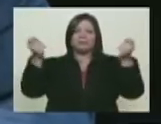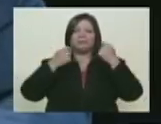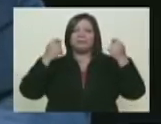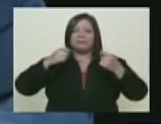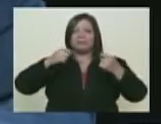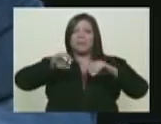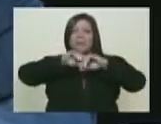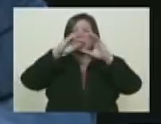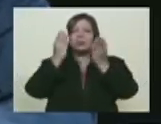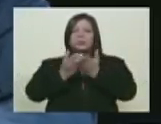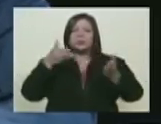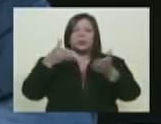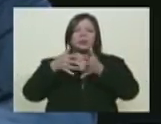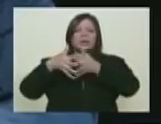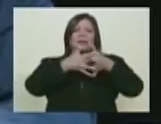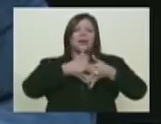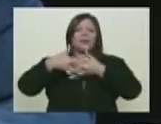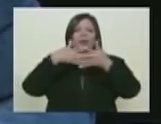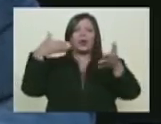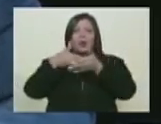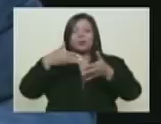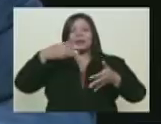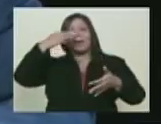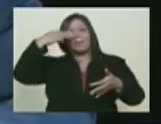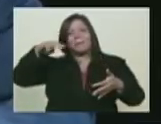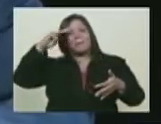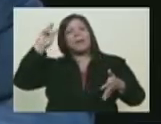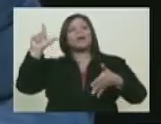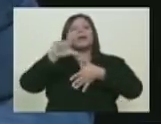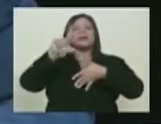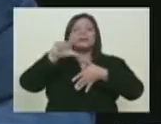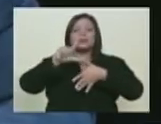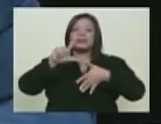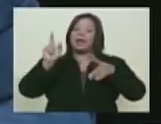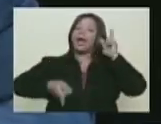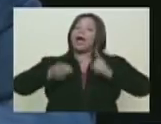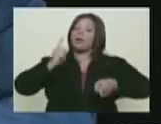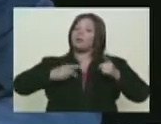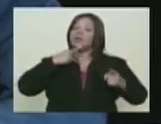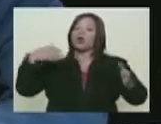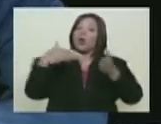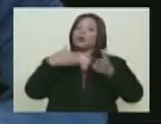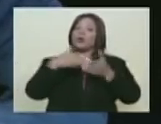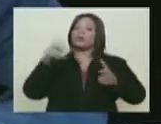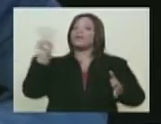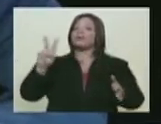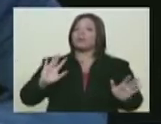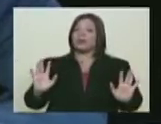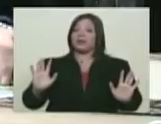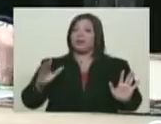occidentales, particularmente de los Estados Unidos y desde varios de América Latina, y entre ellos algunos de México, es Venezuela.